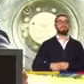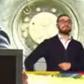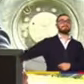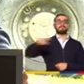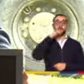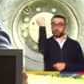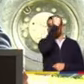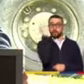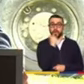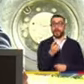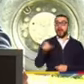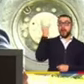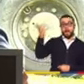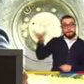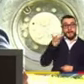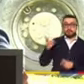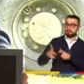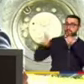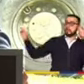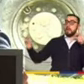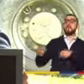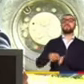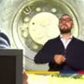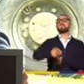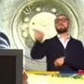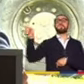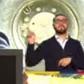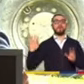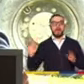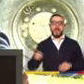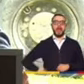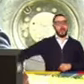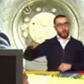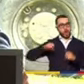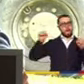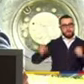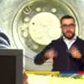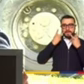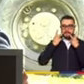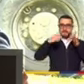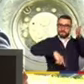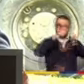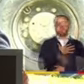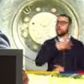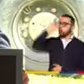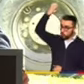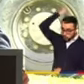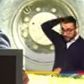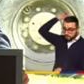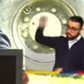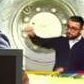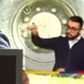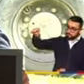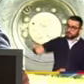no recibe ninguna pensión, andan por ahí, pueda llegar a ver la firma de esa ley,